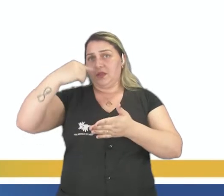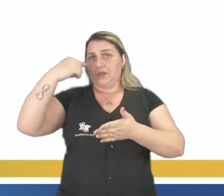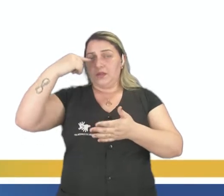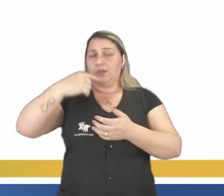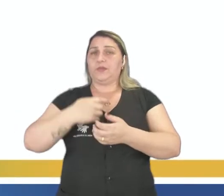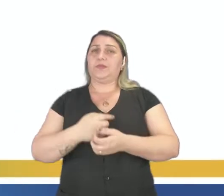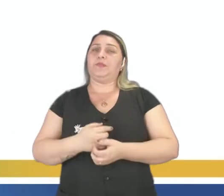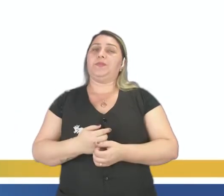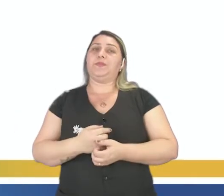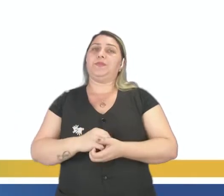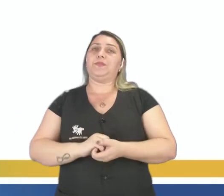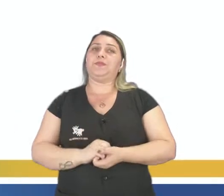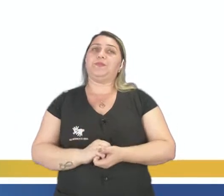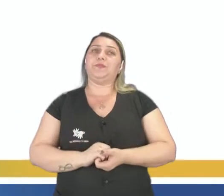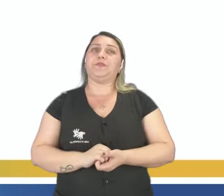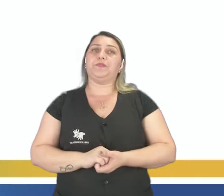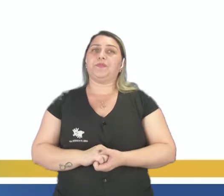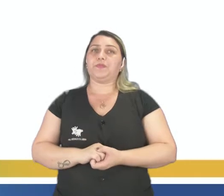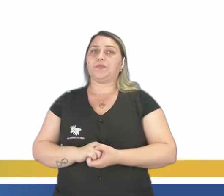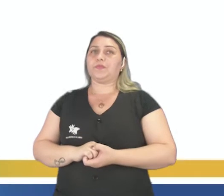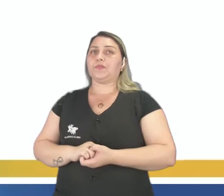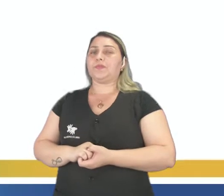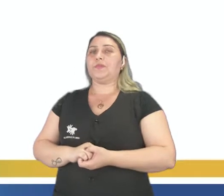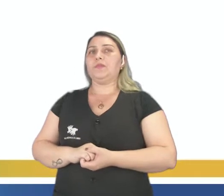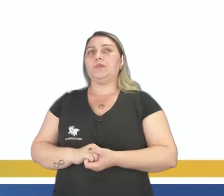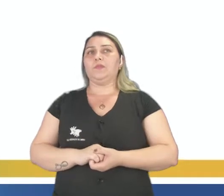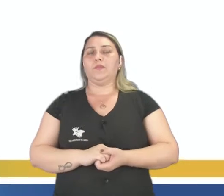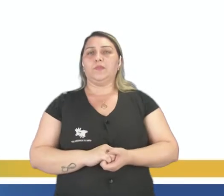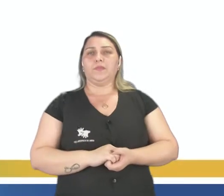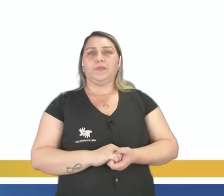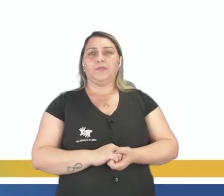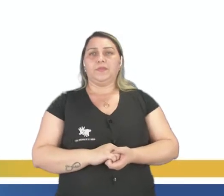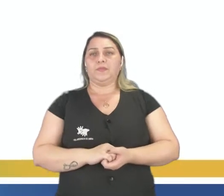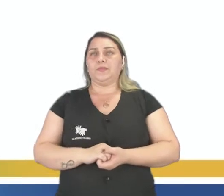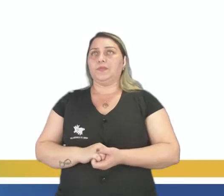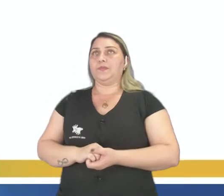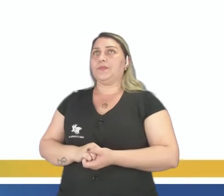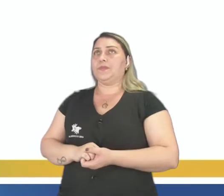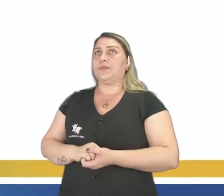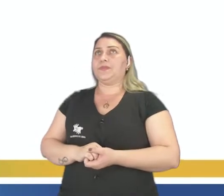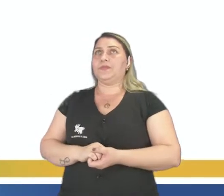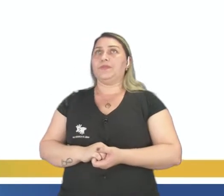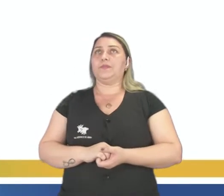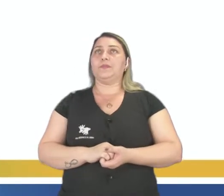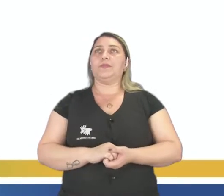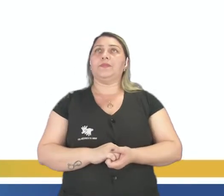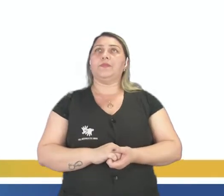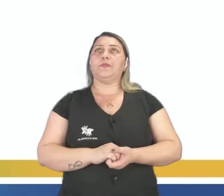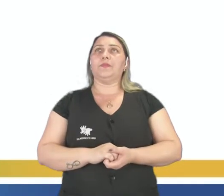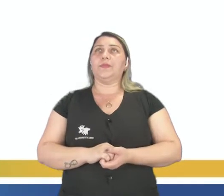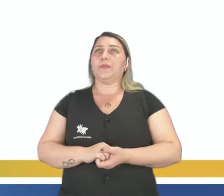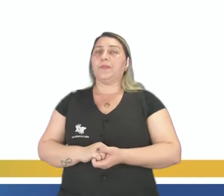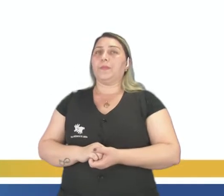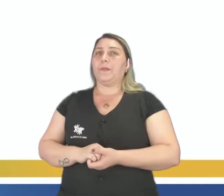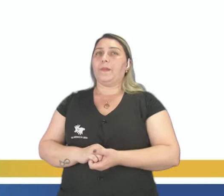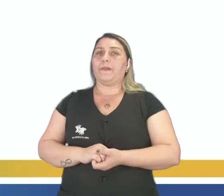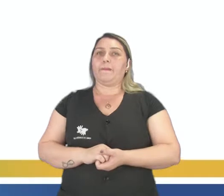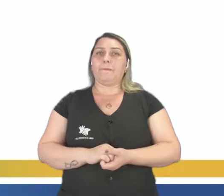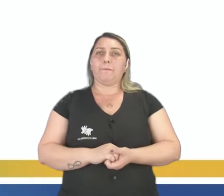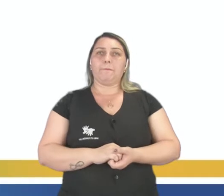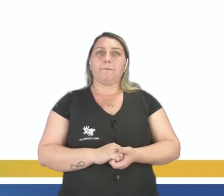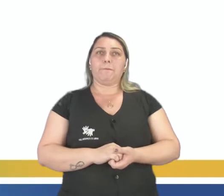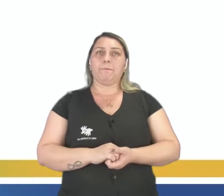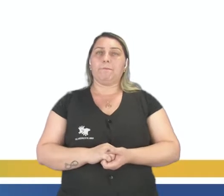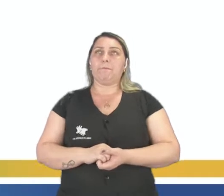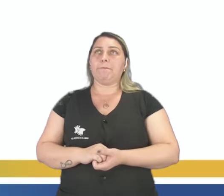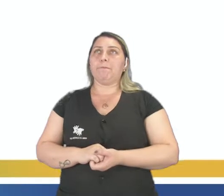la construcción de un diálogo y por tanto necesita al menos dos interlocutores creando una